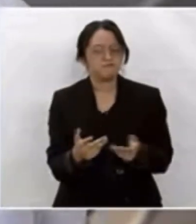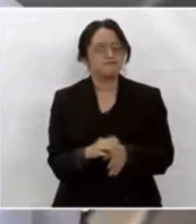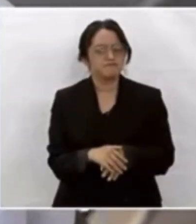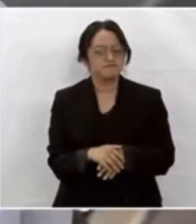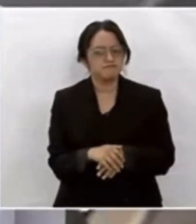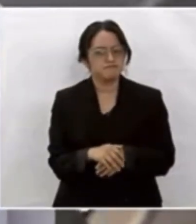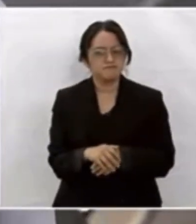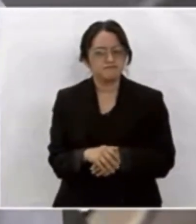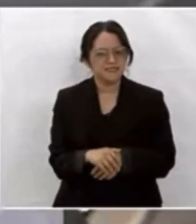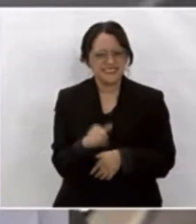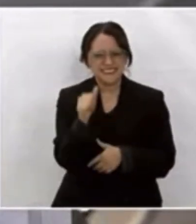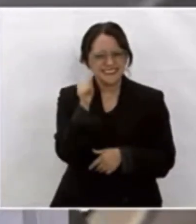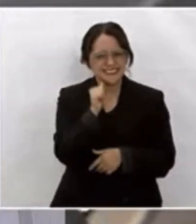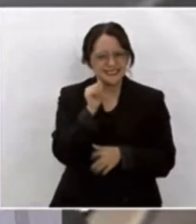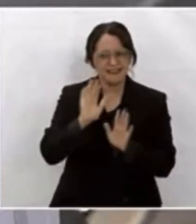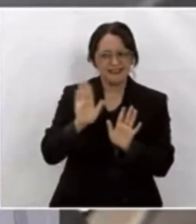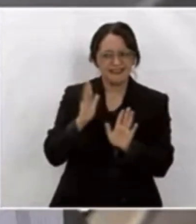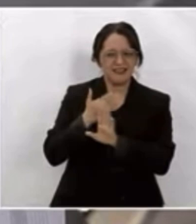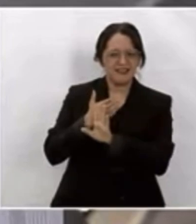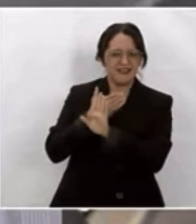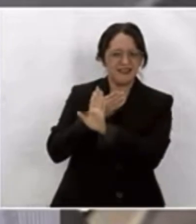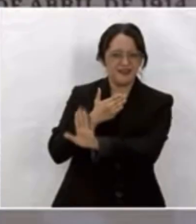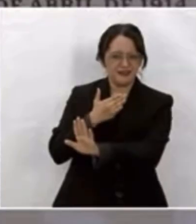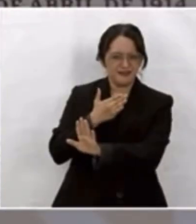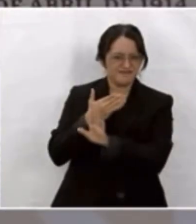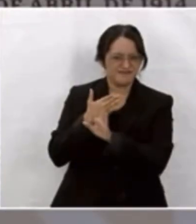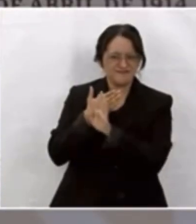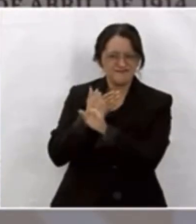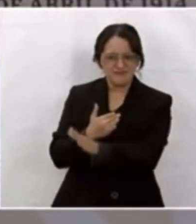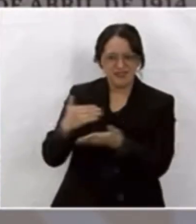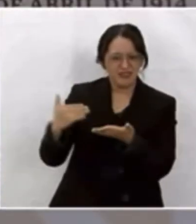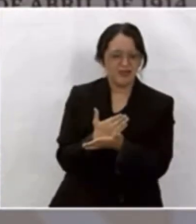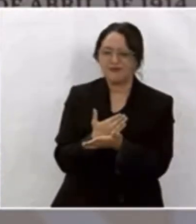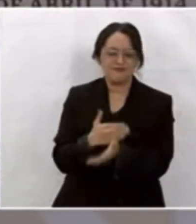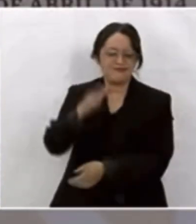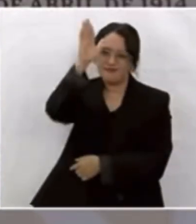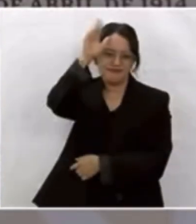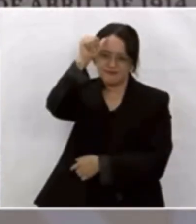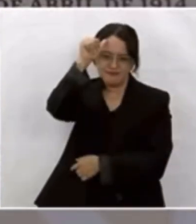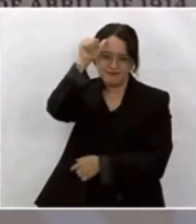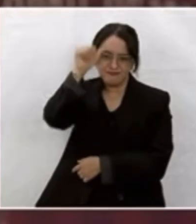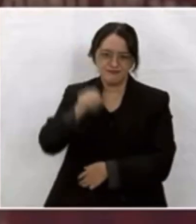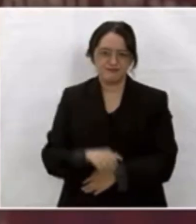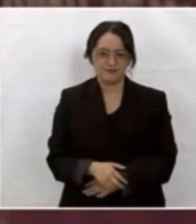siempre vamos a estar en contra de las invasiones,